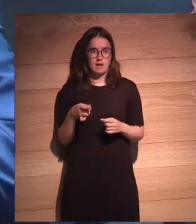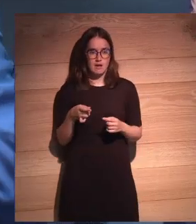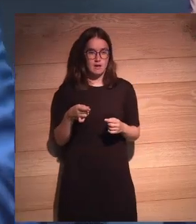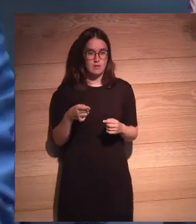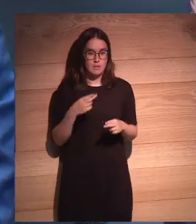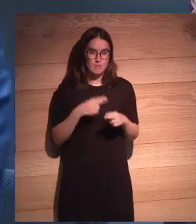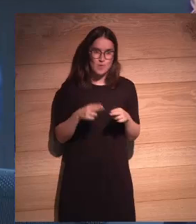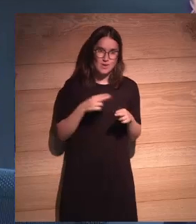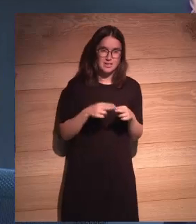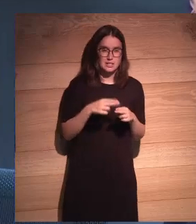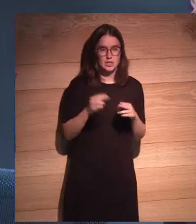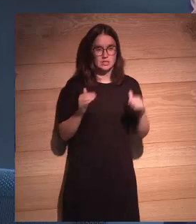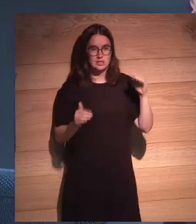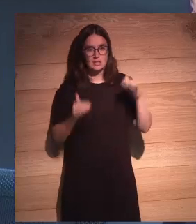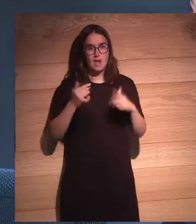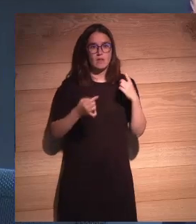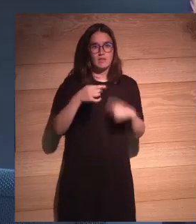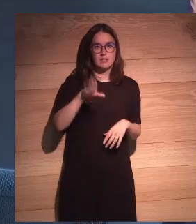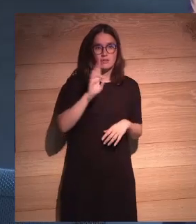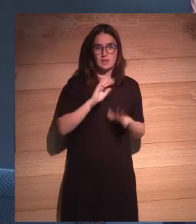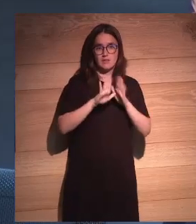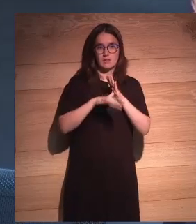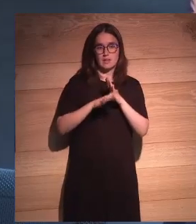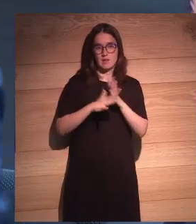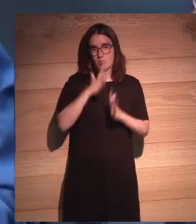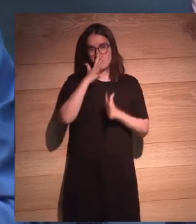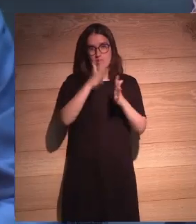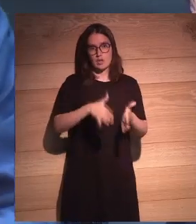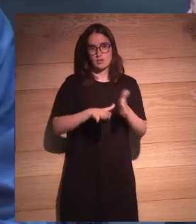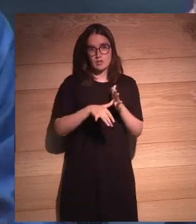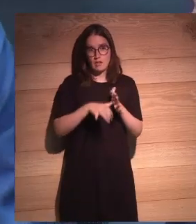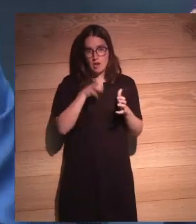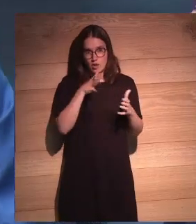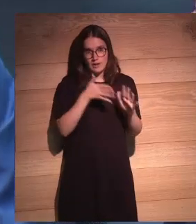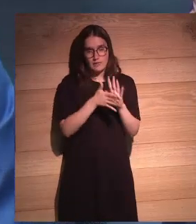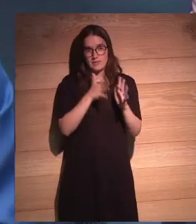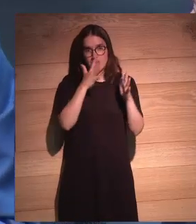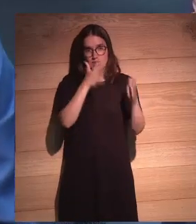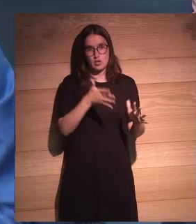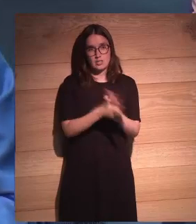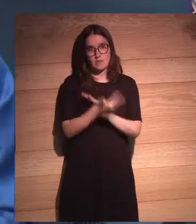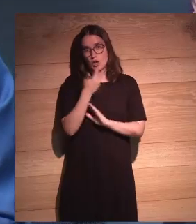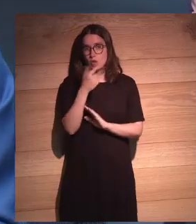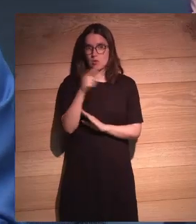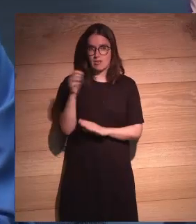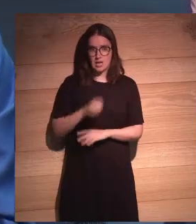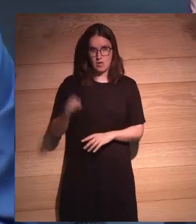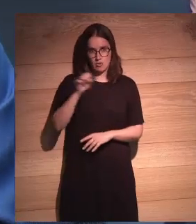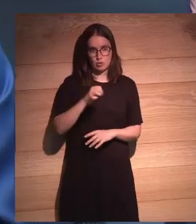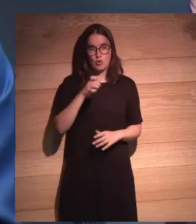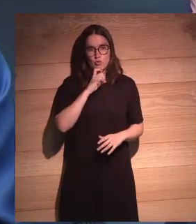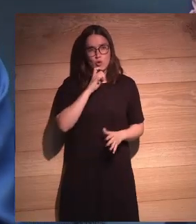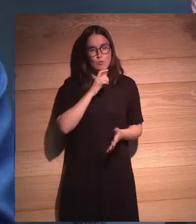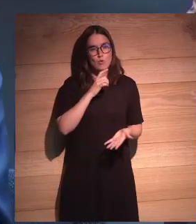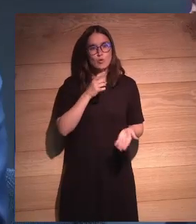disfunción, políticos que a veces se enteran con retrasos de una década, cuando una década ahora resulta que son 100 años.